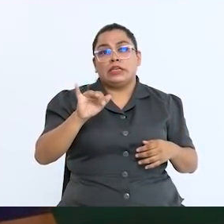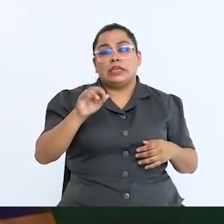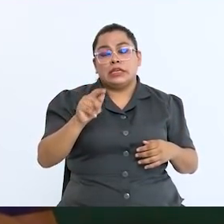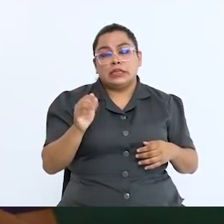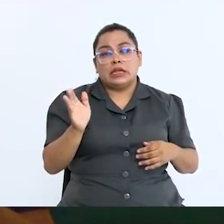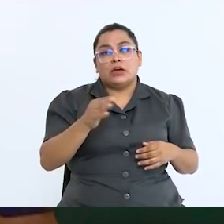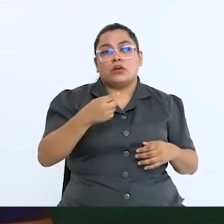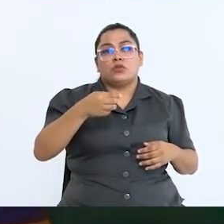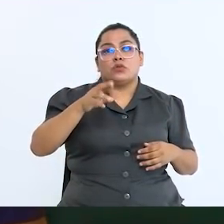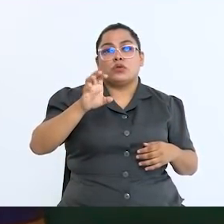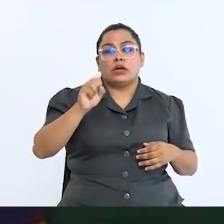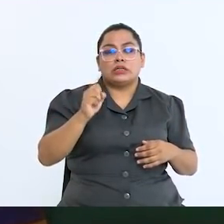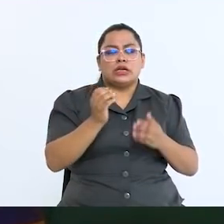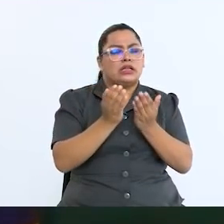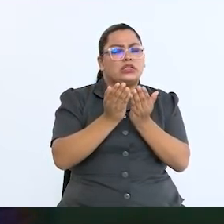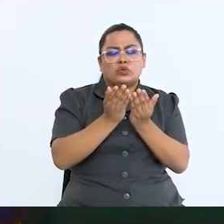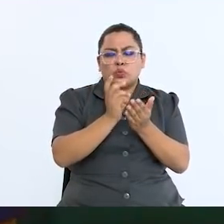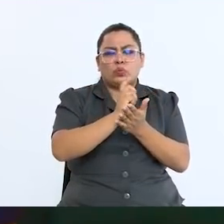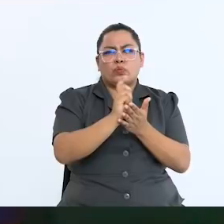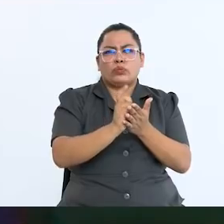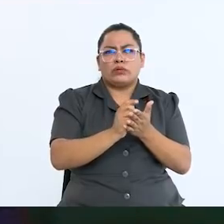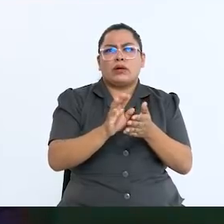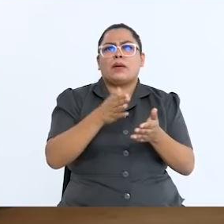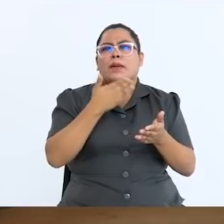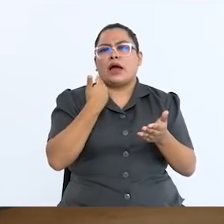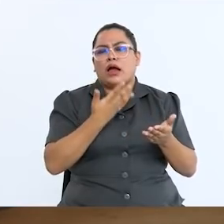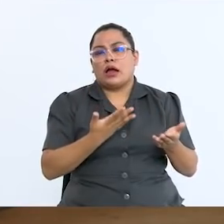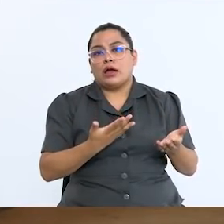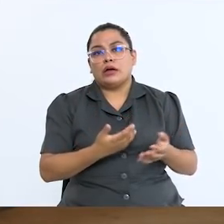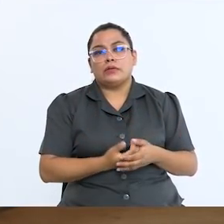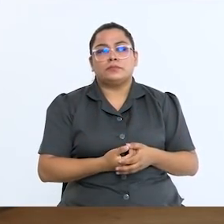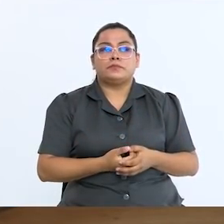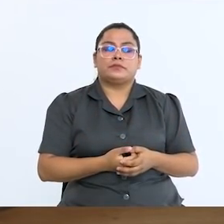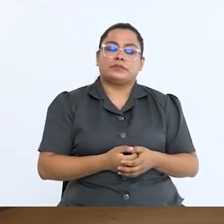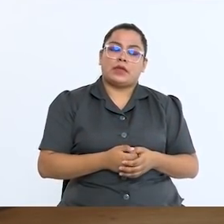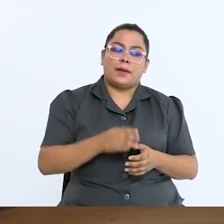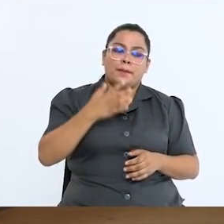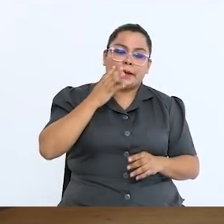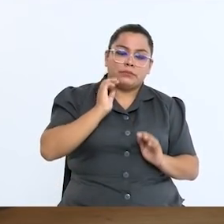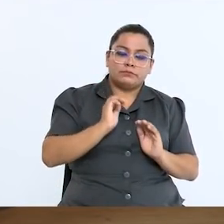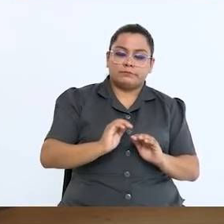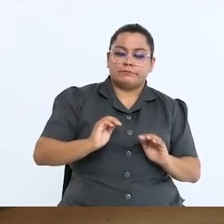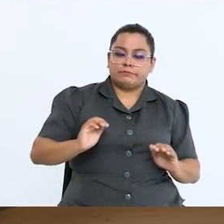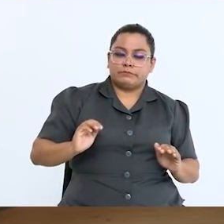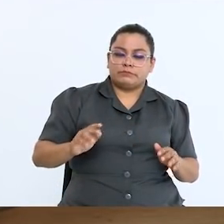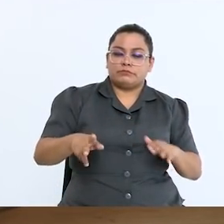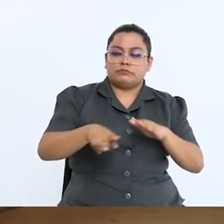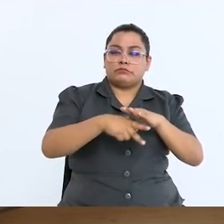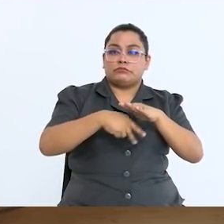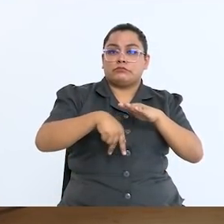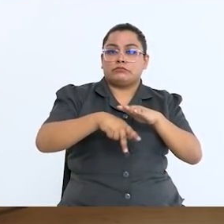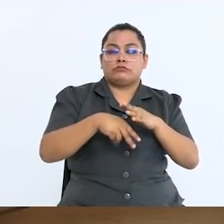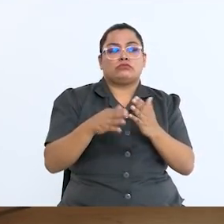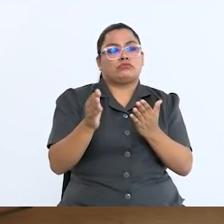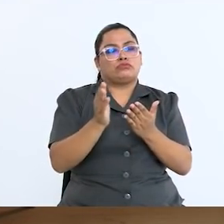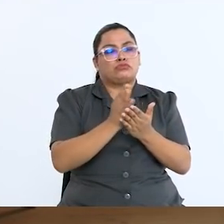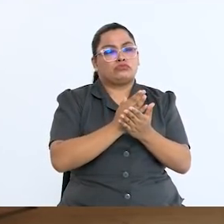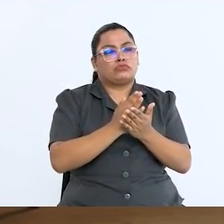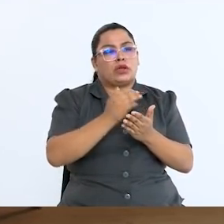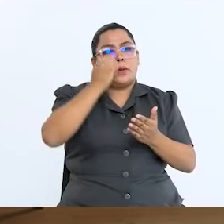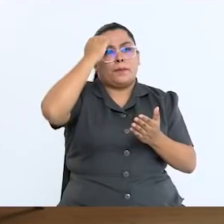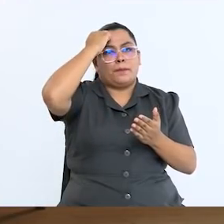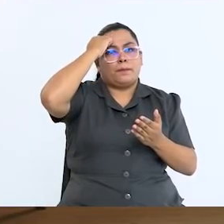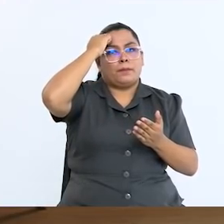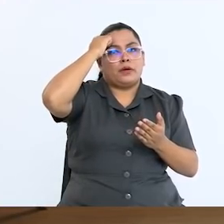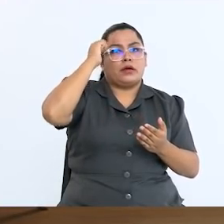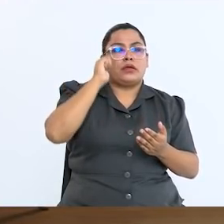en el aspecto de lectura y escritura. ¿Qué sucede con esas dos grandes ramas? Bueno, cuando los niños llegan a la parvularia, ellos